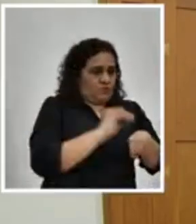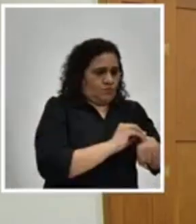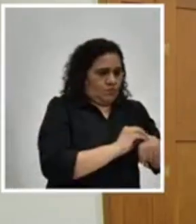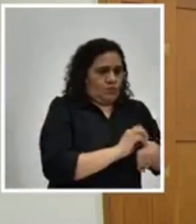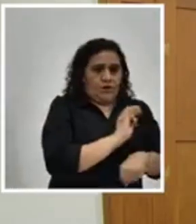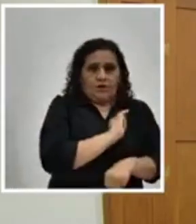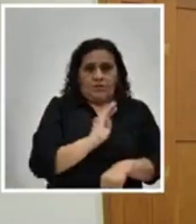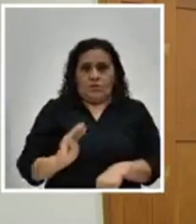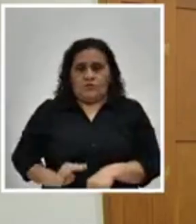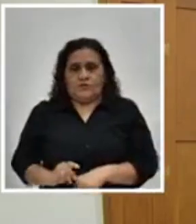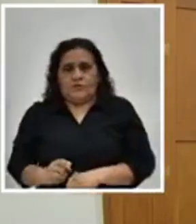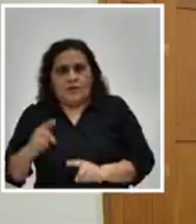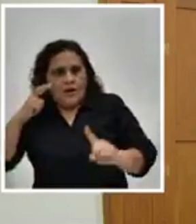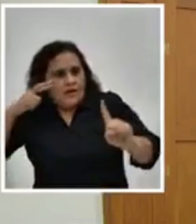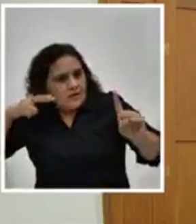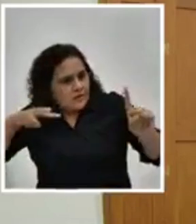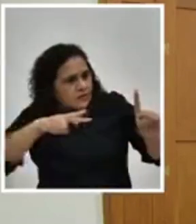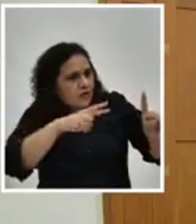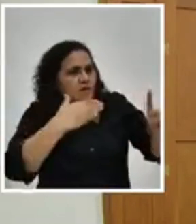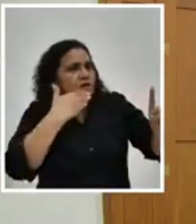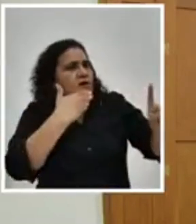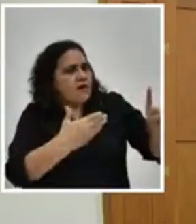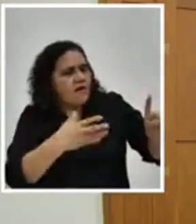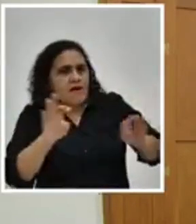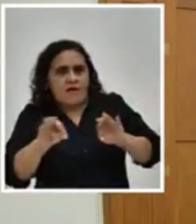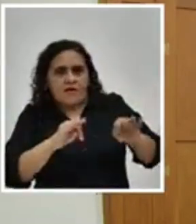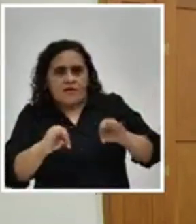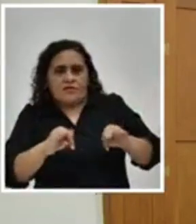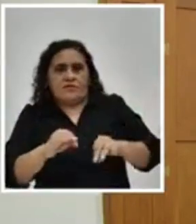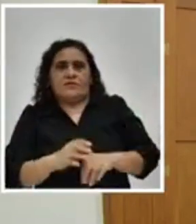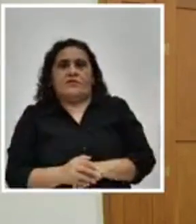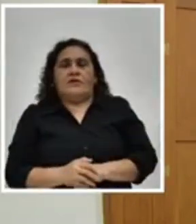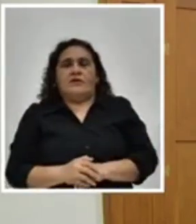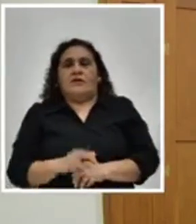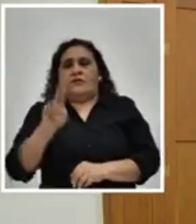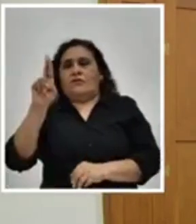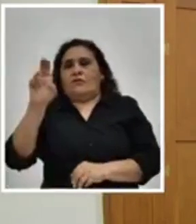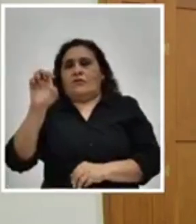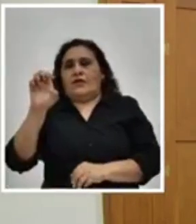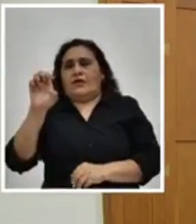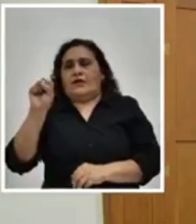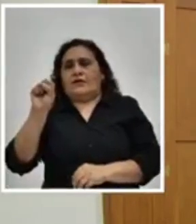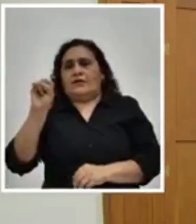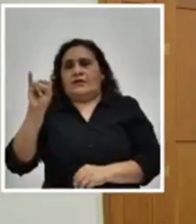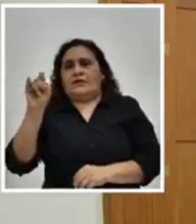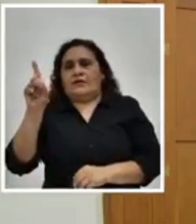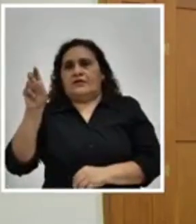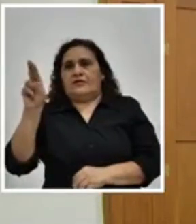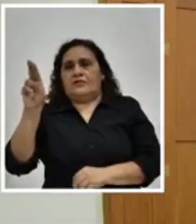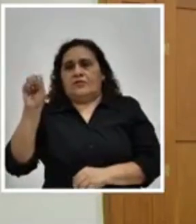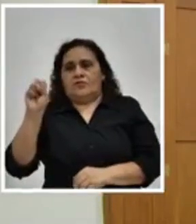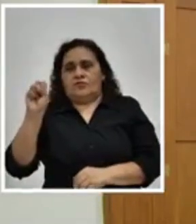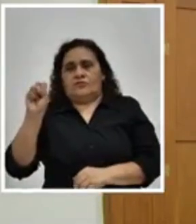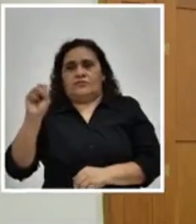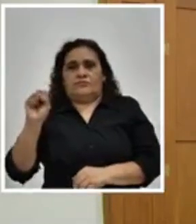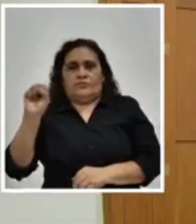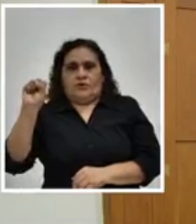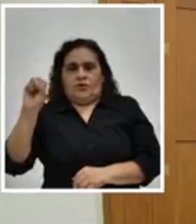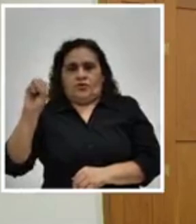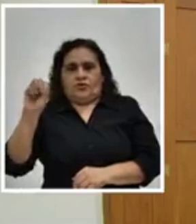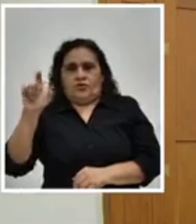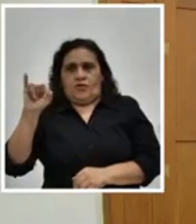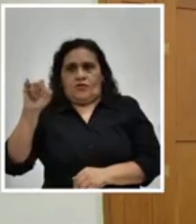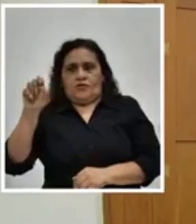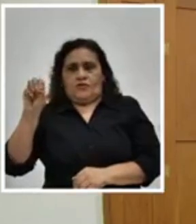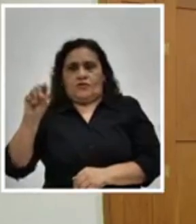municipio como referente de buenas prácticas en el manejo de residuos sólidos, los cuales nos permitió recibir la visita